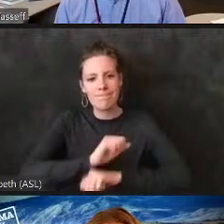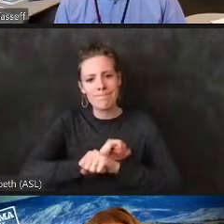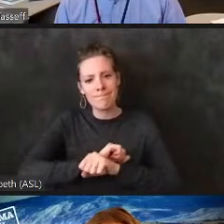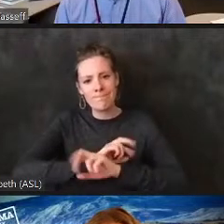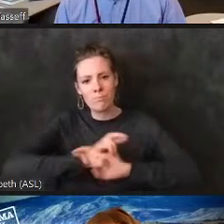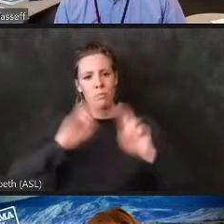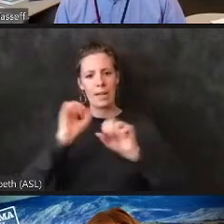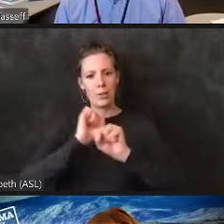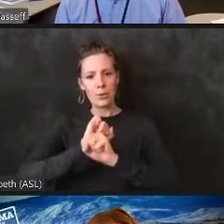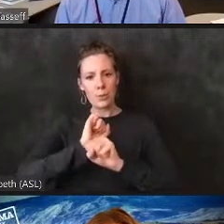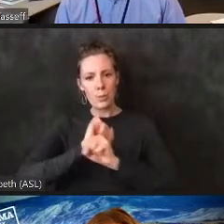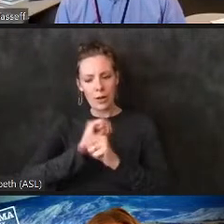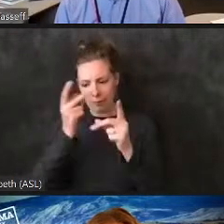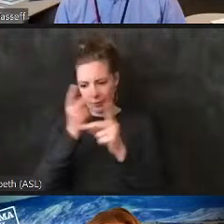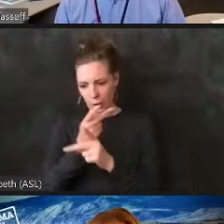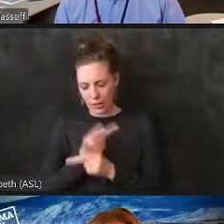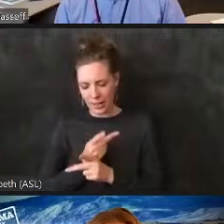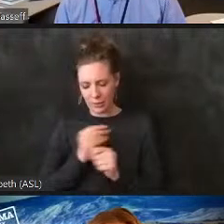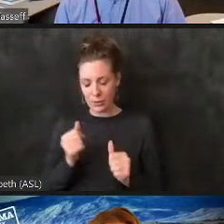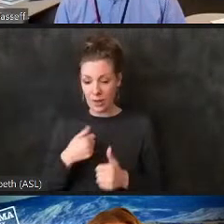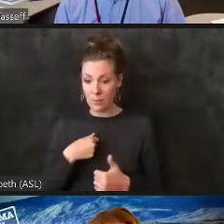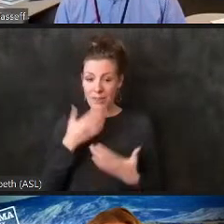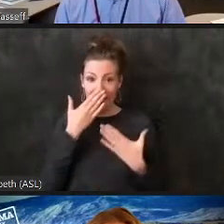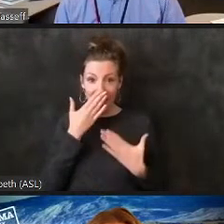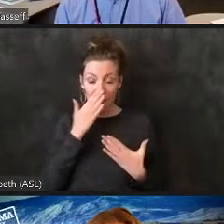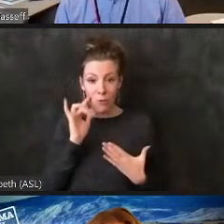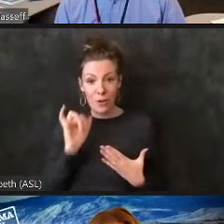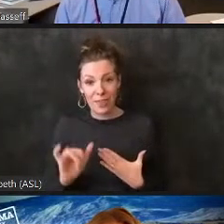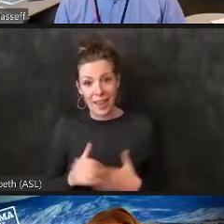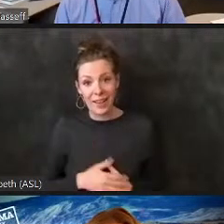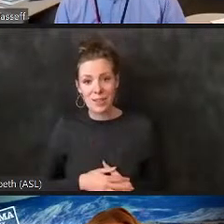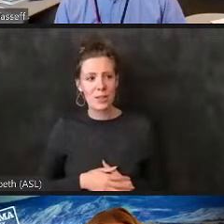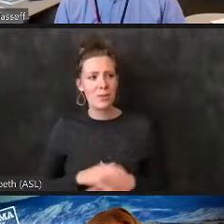de que miremos, que nos pongamos a trabajar.